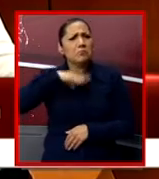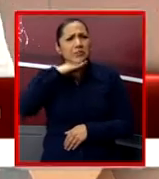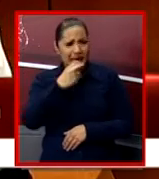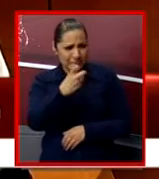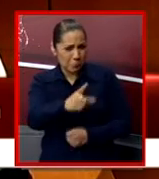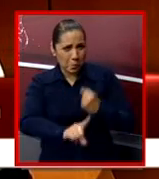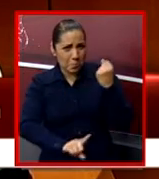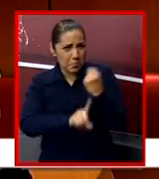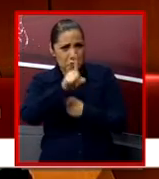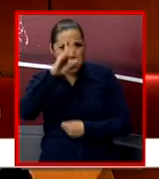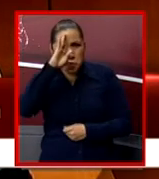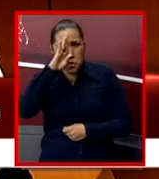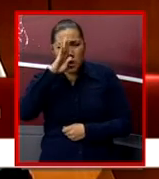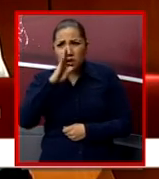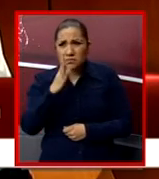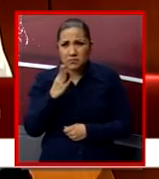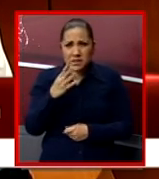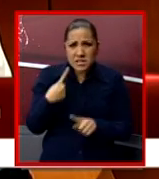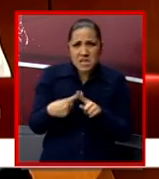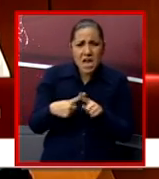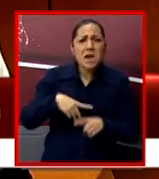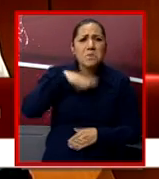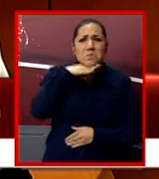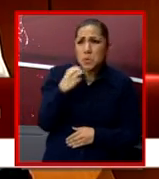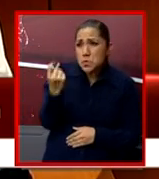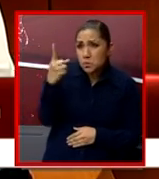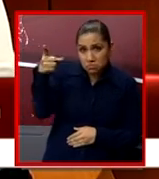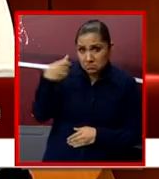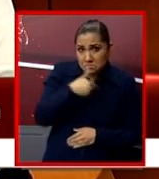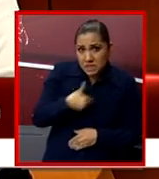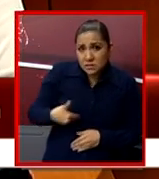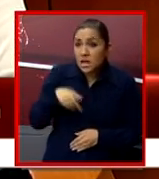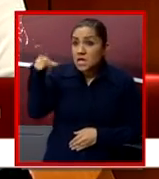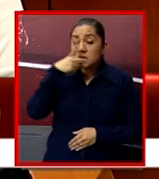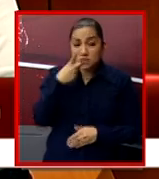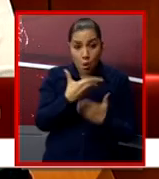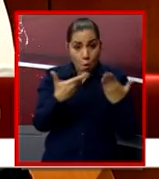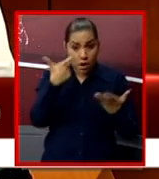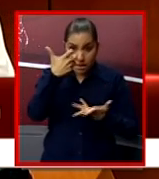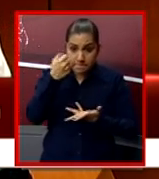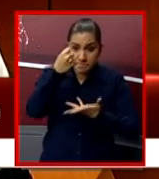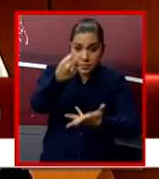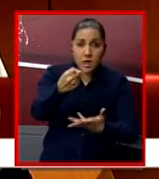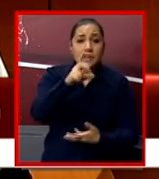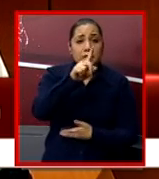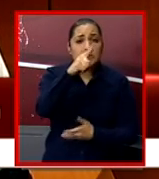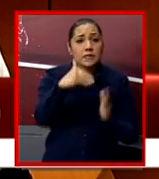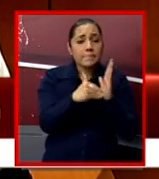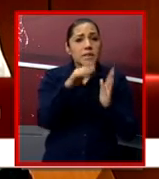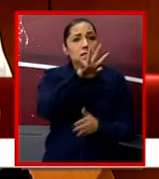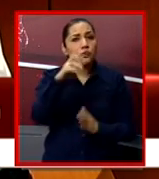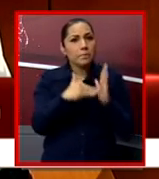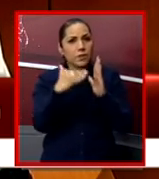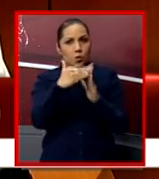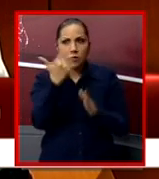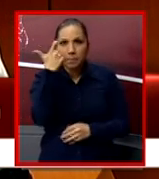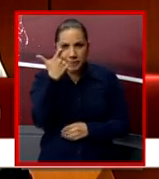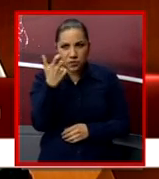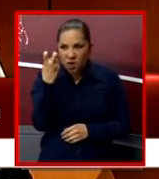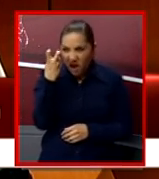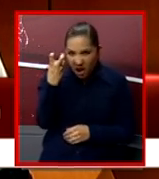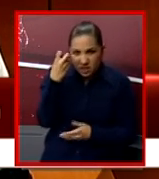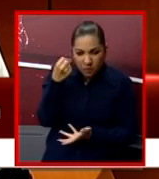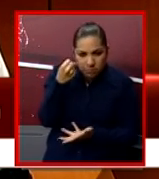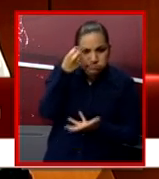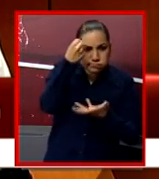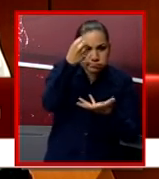República. El monto estimado para esta reconstrucción, dijo, es de 37.500 millones de pesos, una cifra